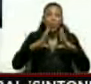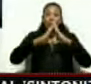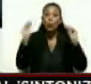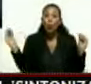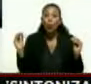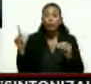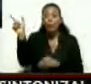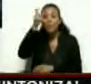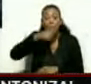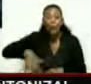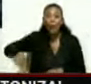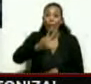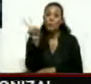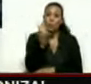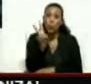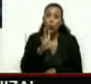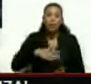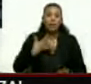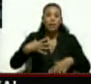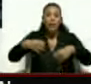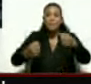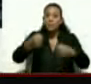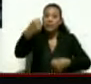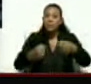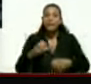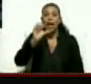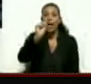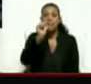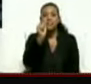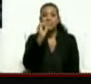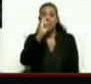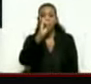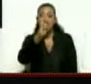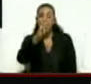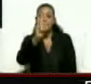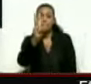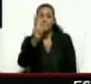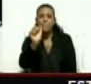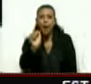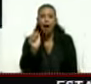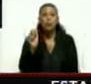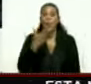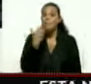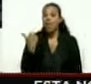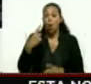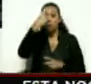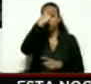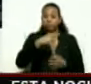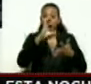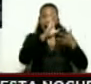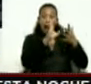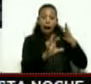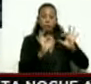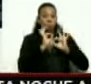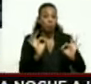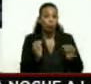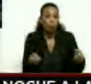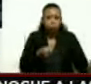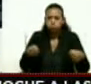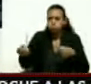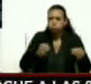el pueblo venezolano vehículos de la marca Saipa e Ico. Son los vehículos con las mejores características, la mejor